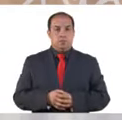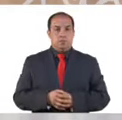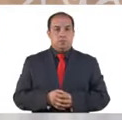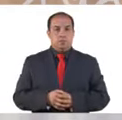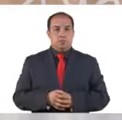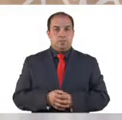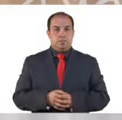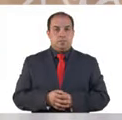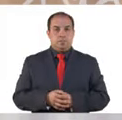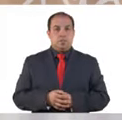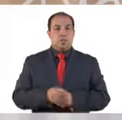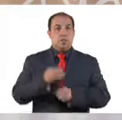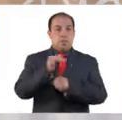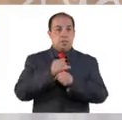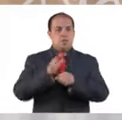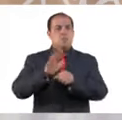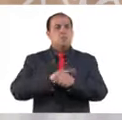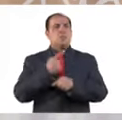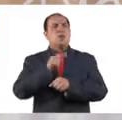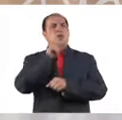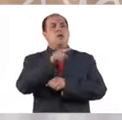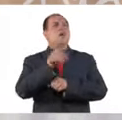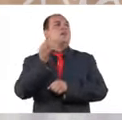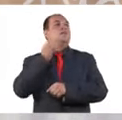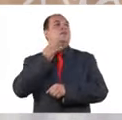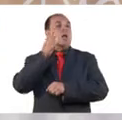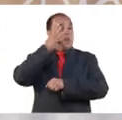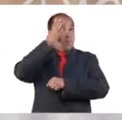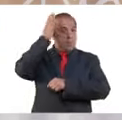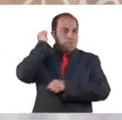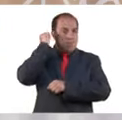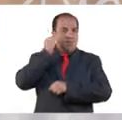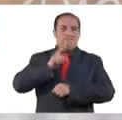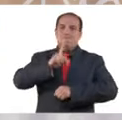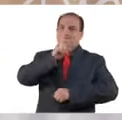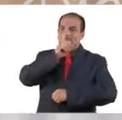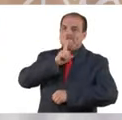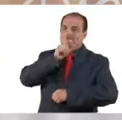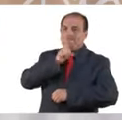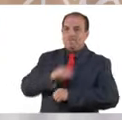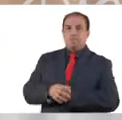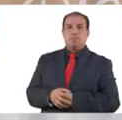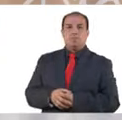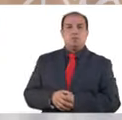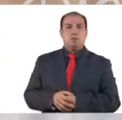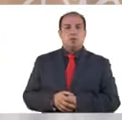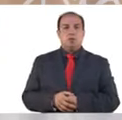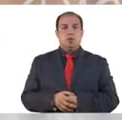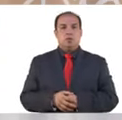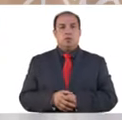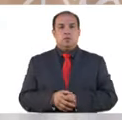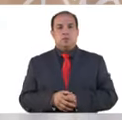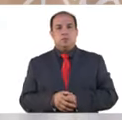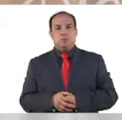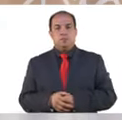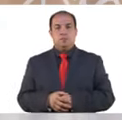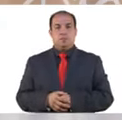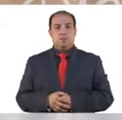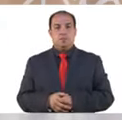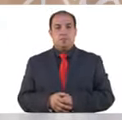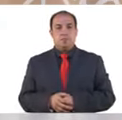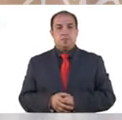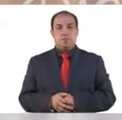qué la Fiscalía de Morelos mintió y cambió o no